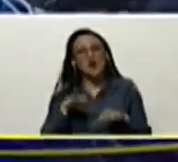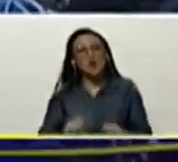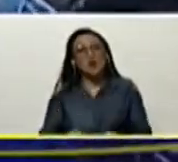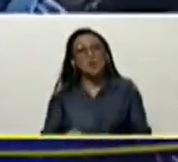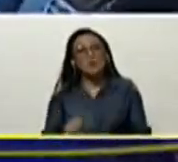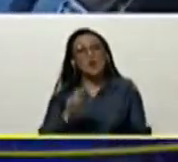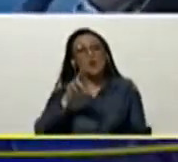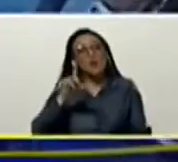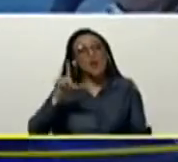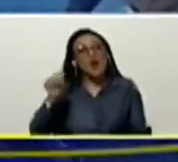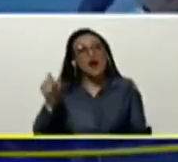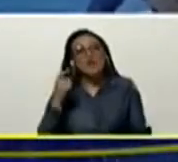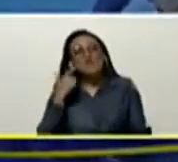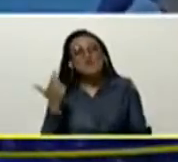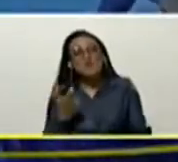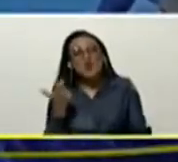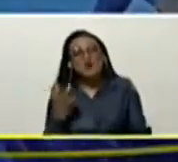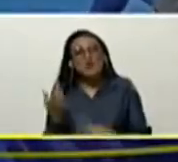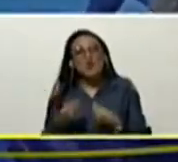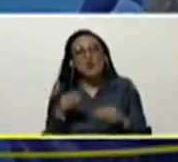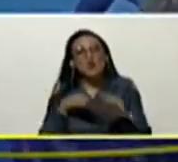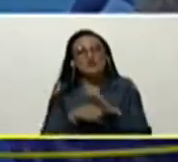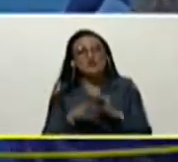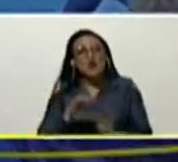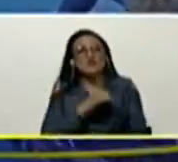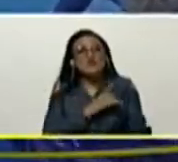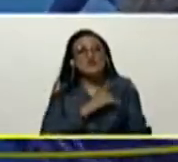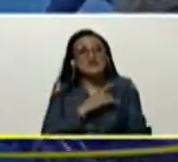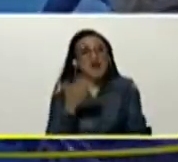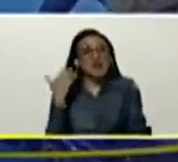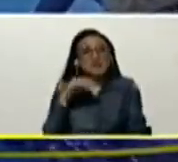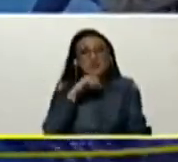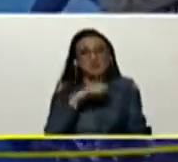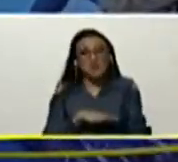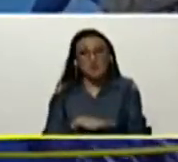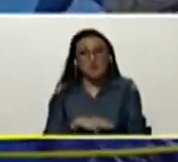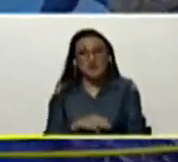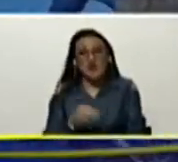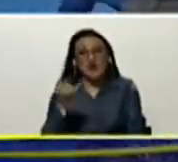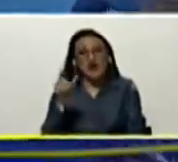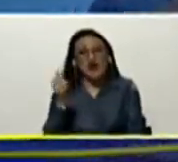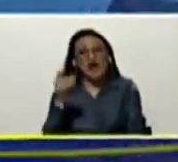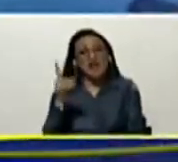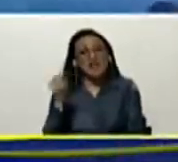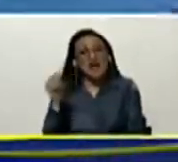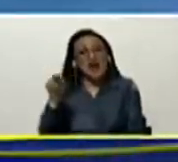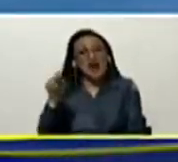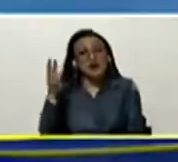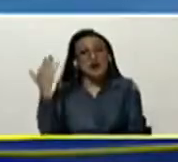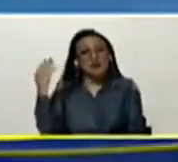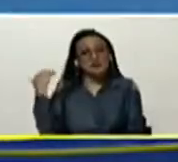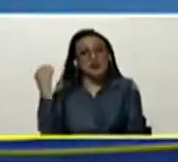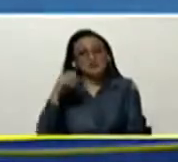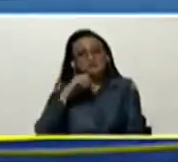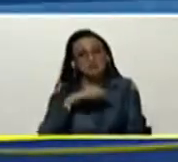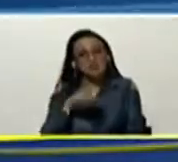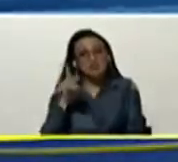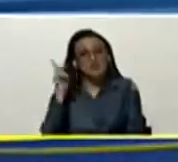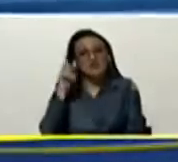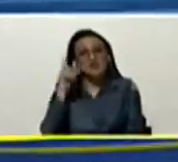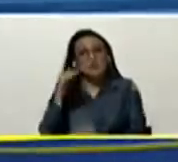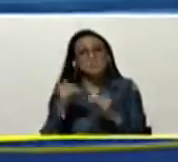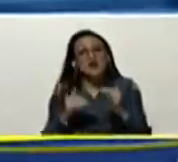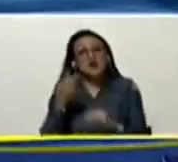de la ULA, buscando cómo entrar a la universidad. Y Adán ya era profesor, eso de verdad admirable, con menos de 30